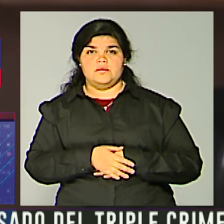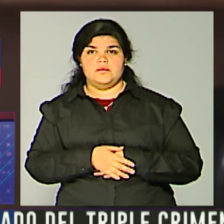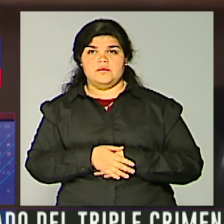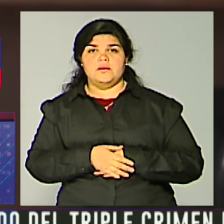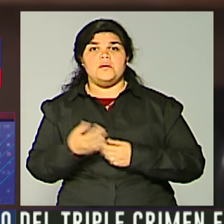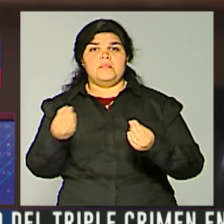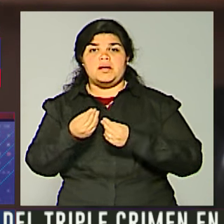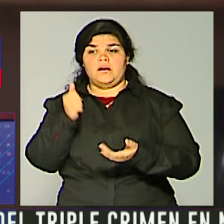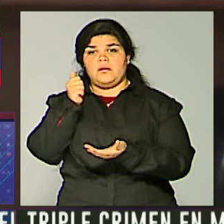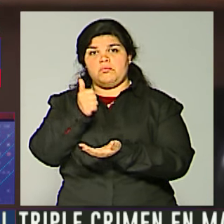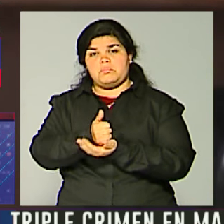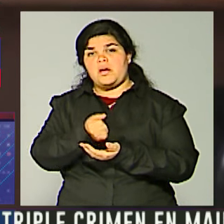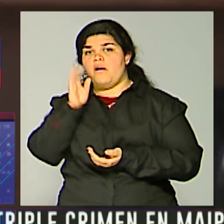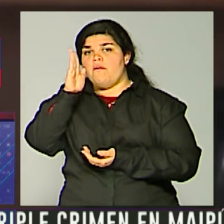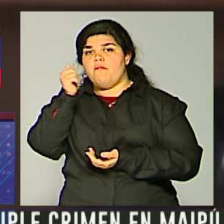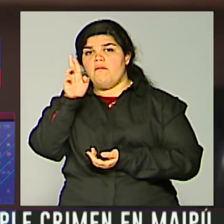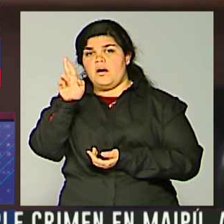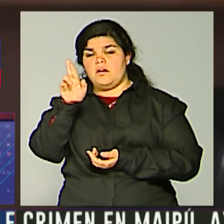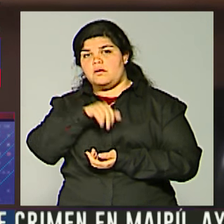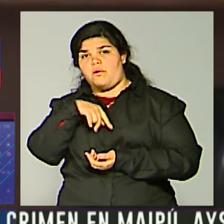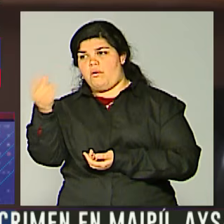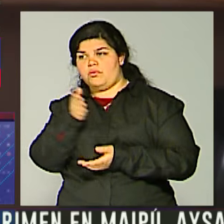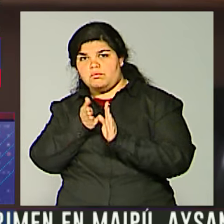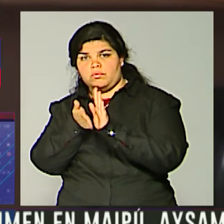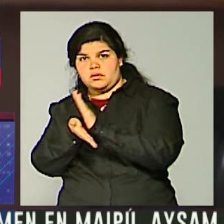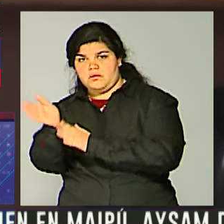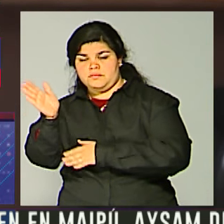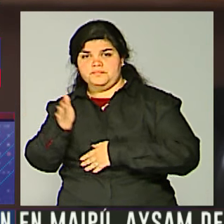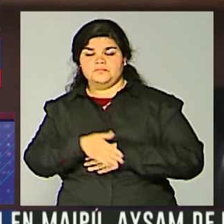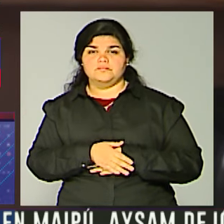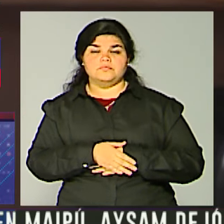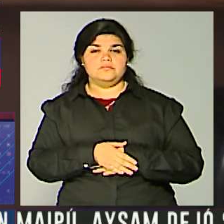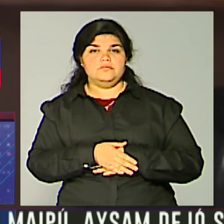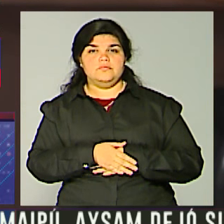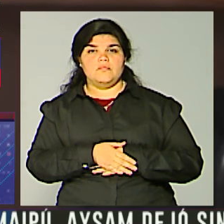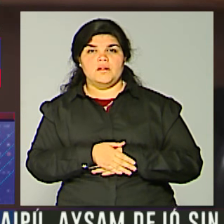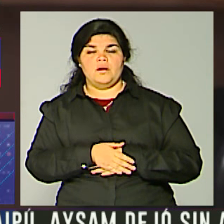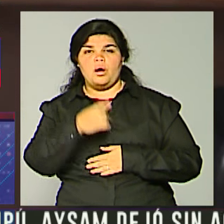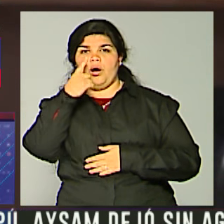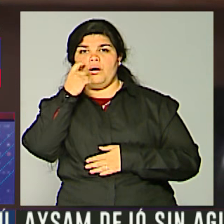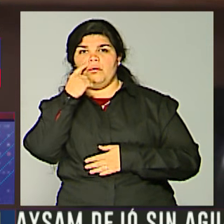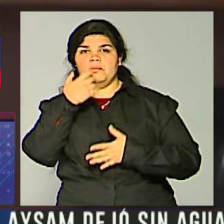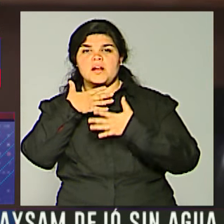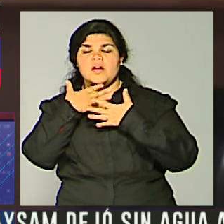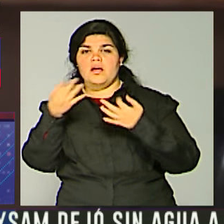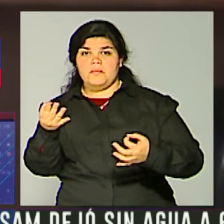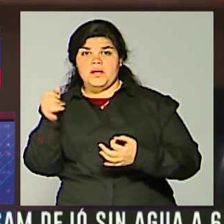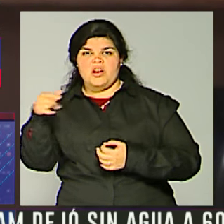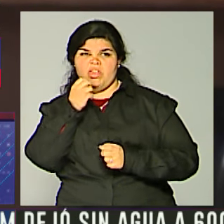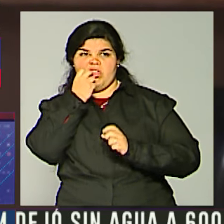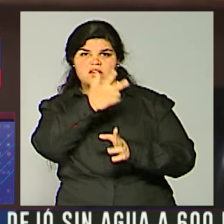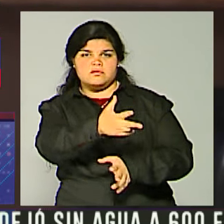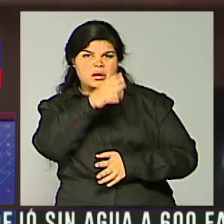bar Mona, que, bueno, hemos mencionado en varias oportunidades. Martín Maure afirmó hoy que nunca hubo intención